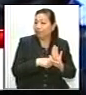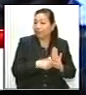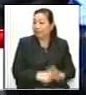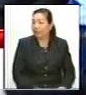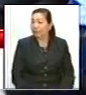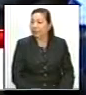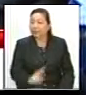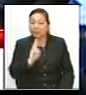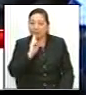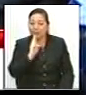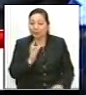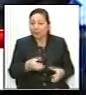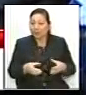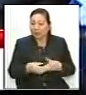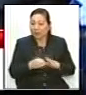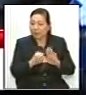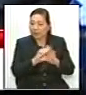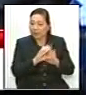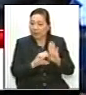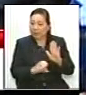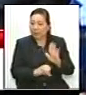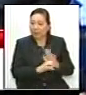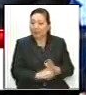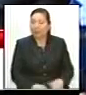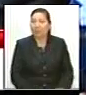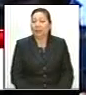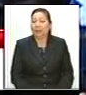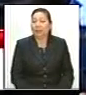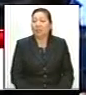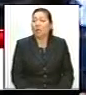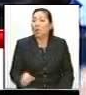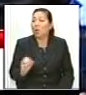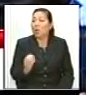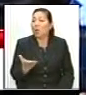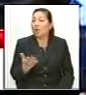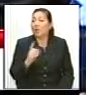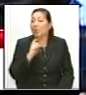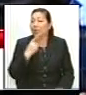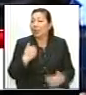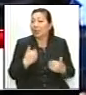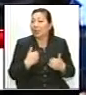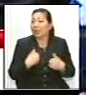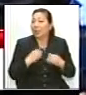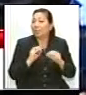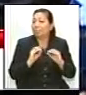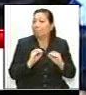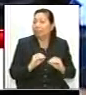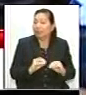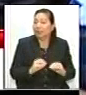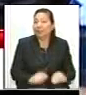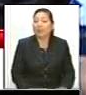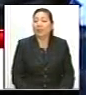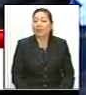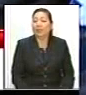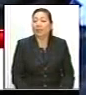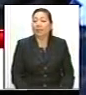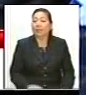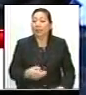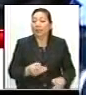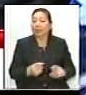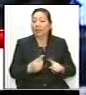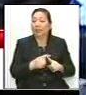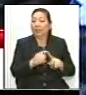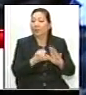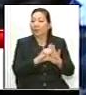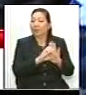la respuesta de la Comisión de Constitución, ¿o simplemente se tiene que dar cumplimiento a las sentencias del